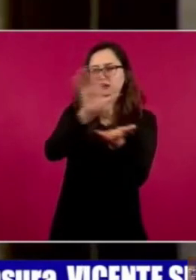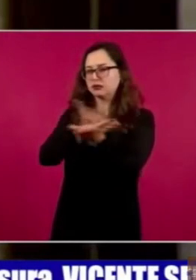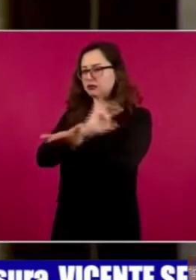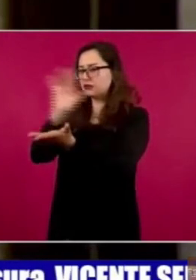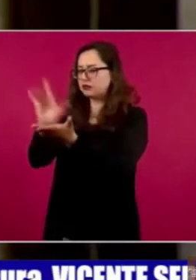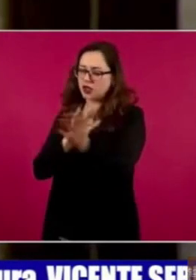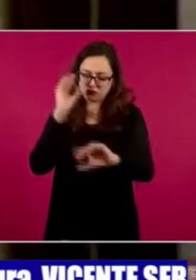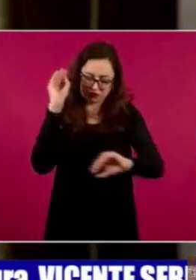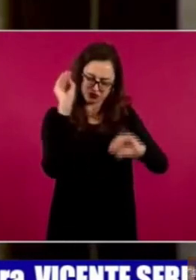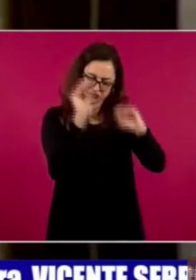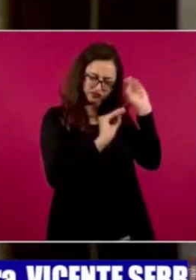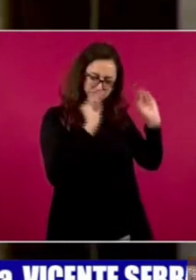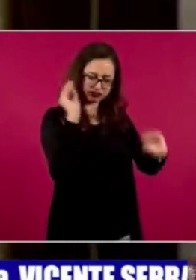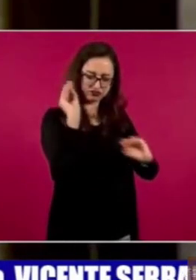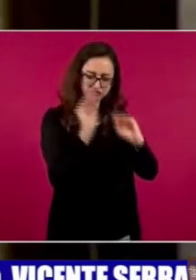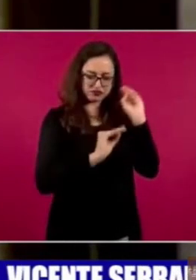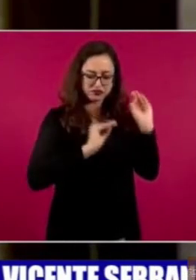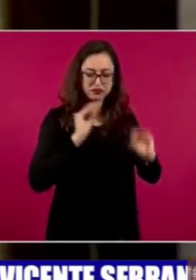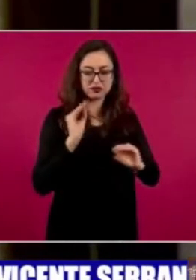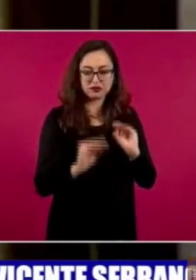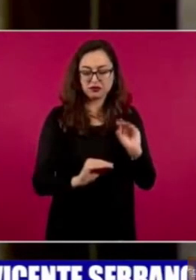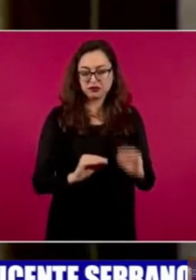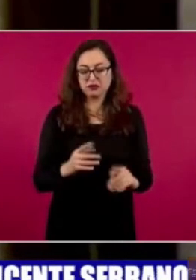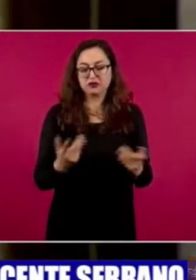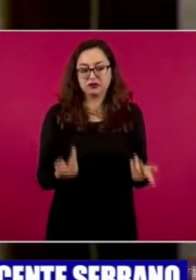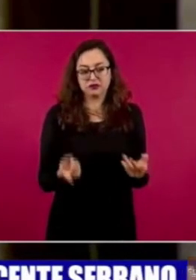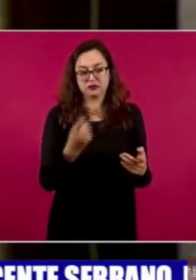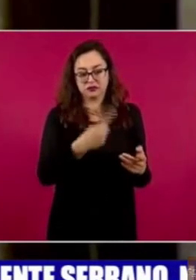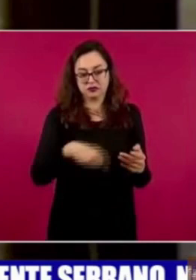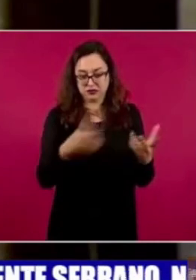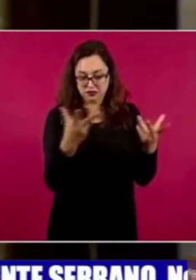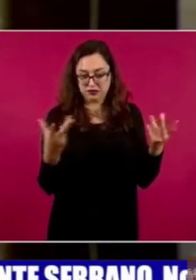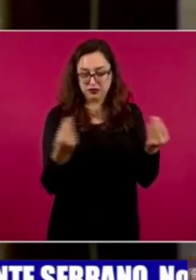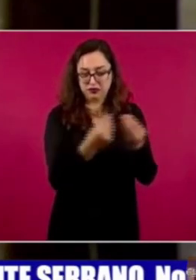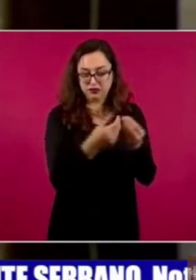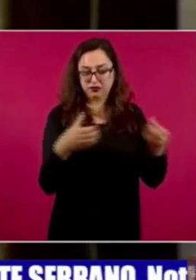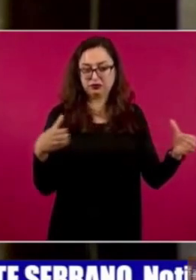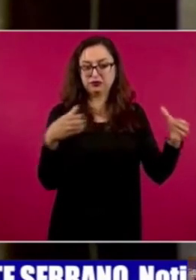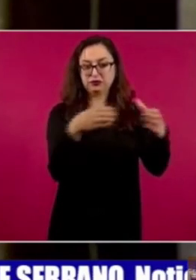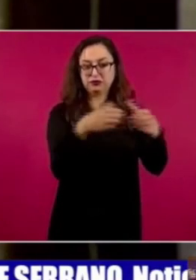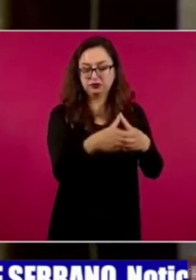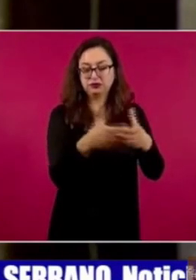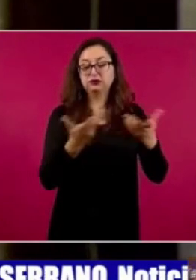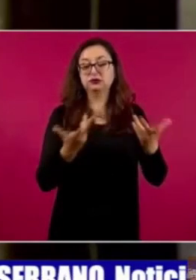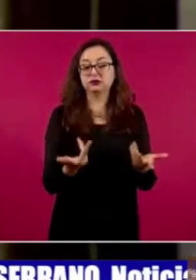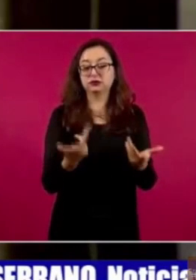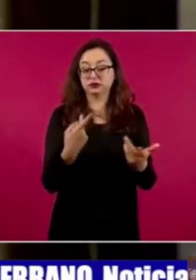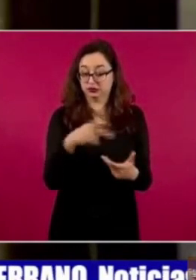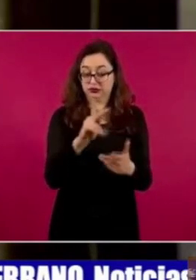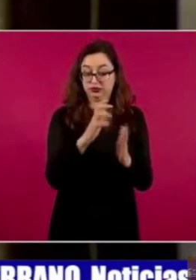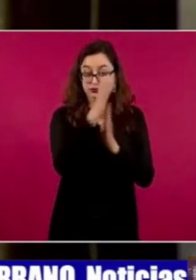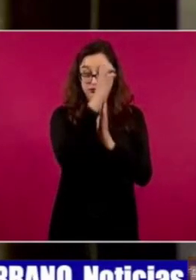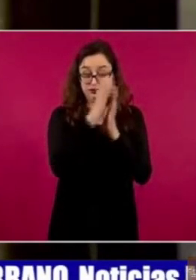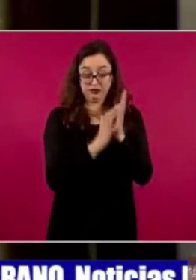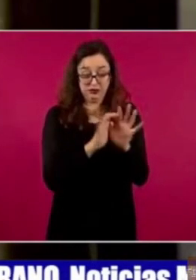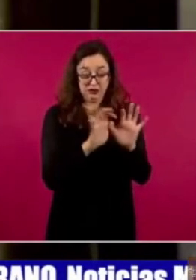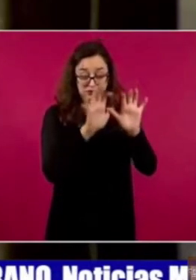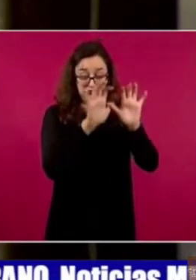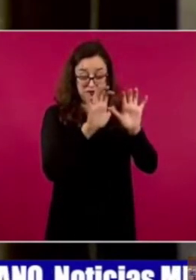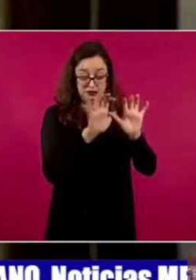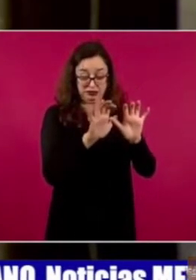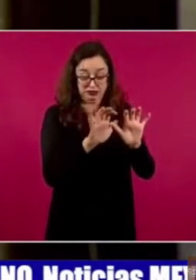militantes y simpatizantes del anarquismo, pero la redacción del texto se atribuye a